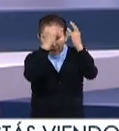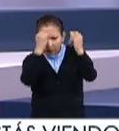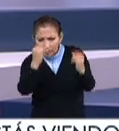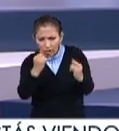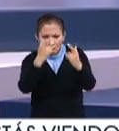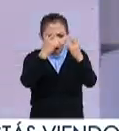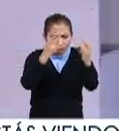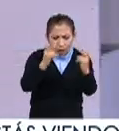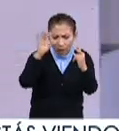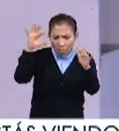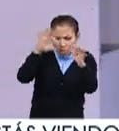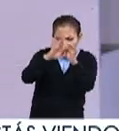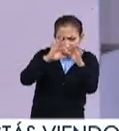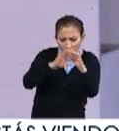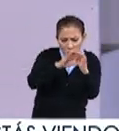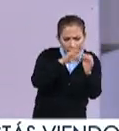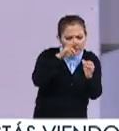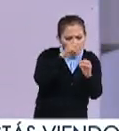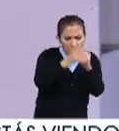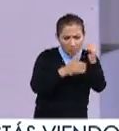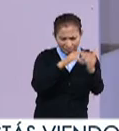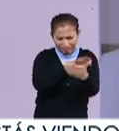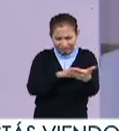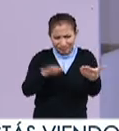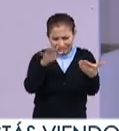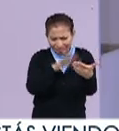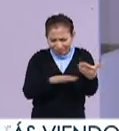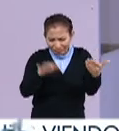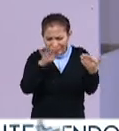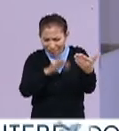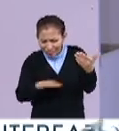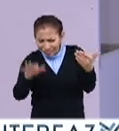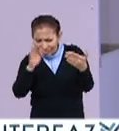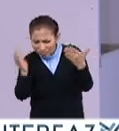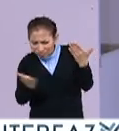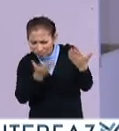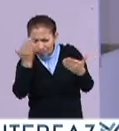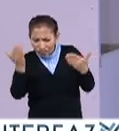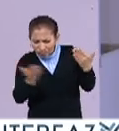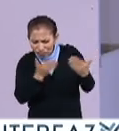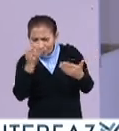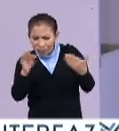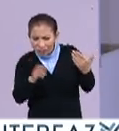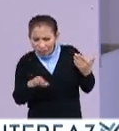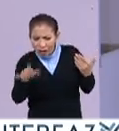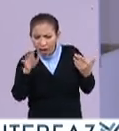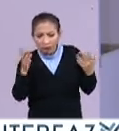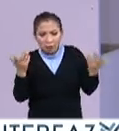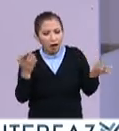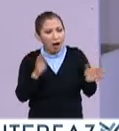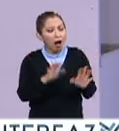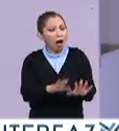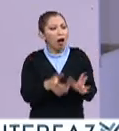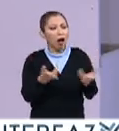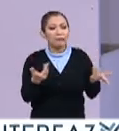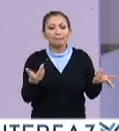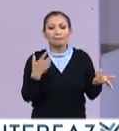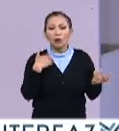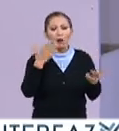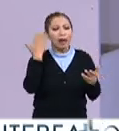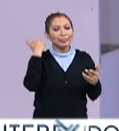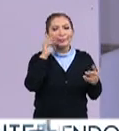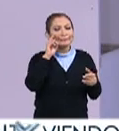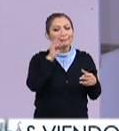atar cabos, y te das cuenta a medida que pasan las líneas y las páginas que simplemente es algo que no te